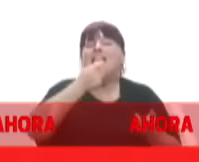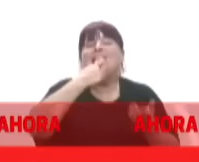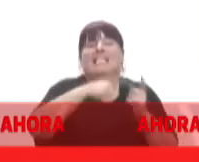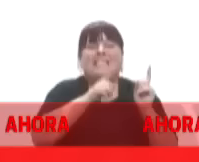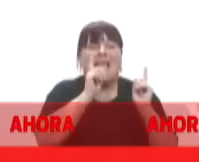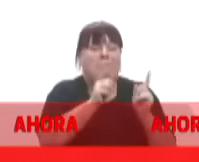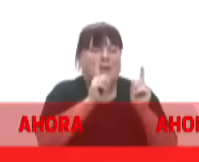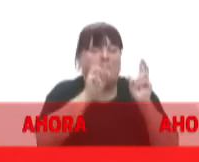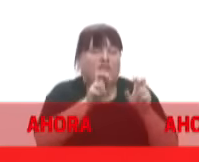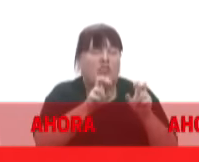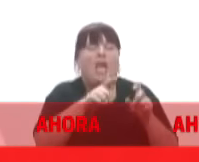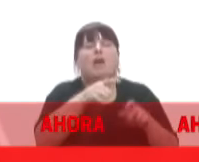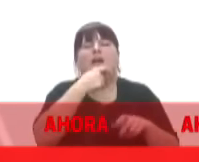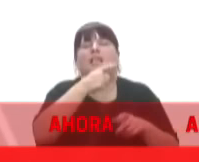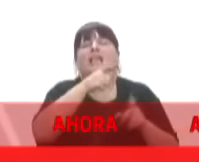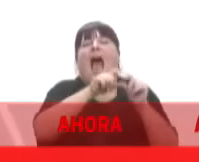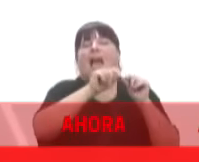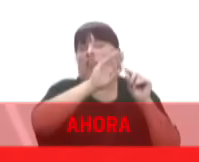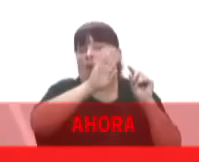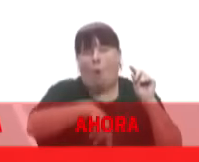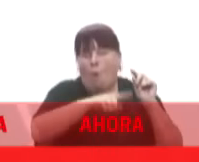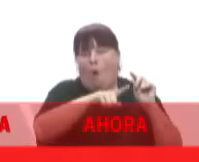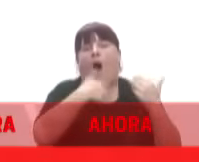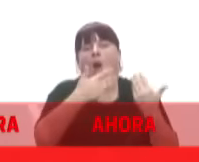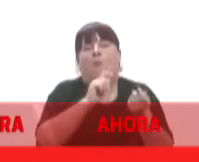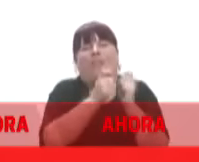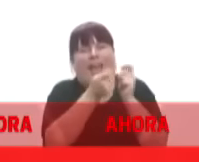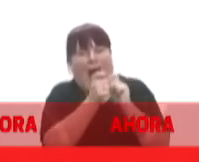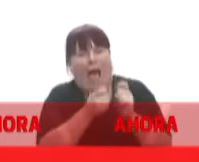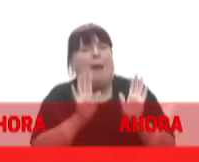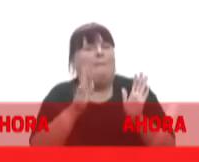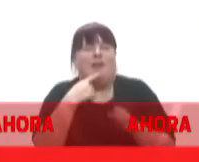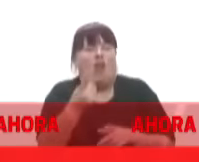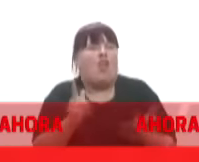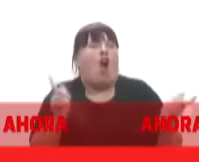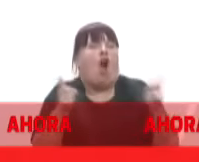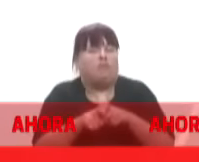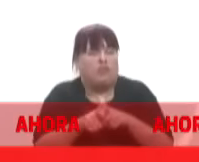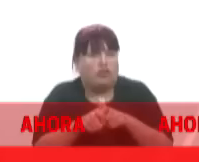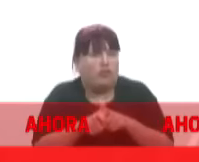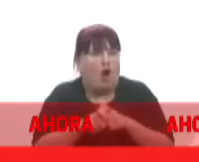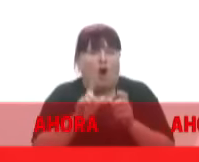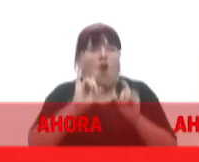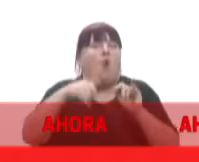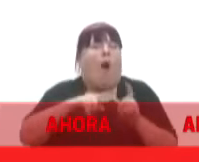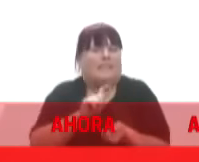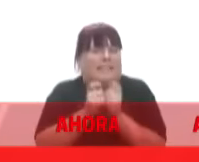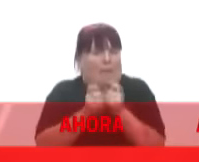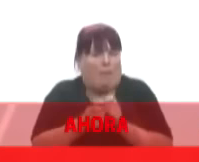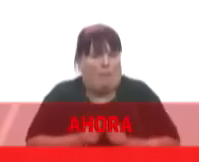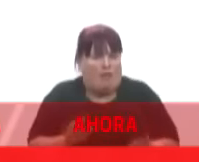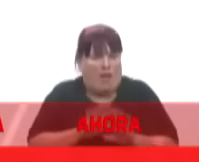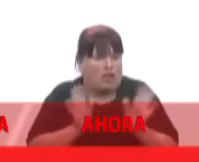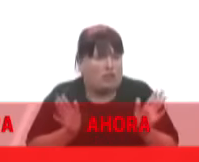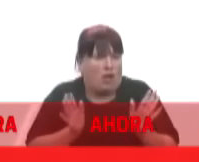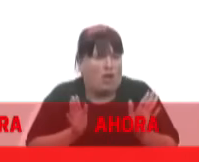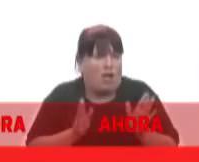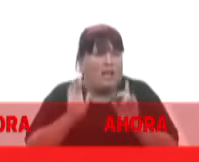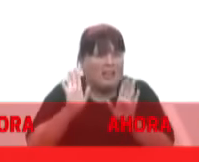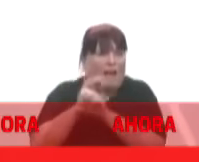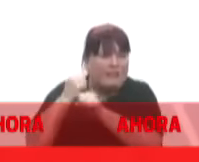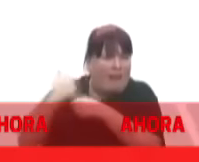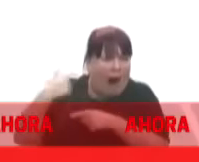misma materia, si cae el artículo, se podrá corregir, pero ya dijo la comisión de que no acepta modificaciones. Así venimos